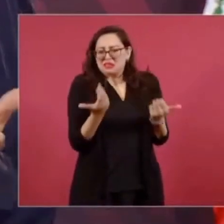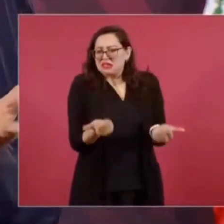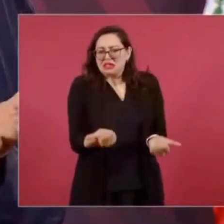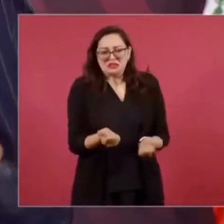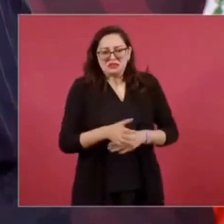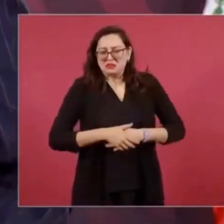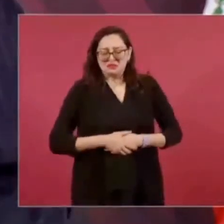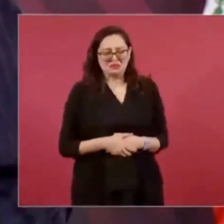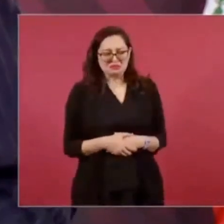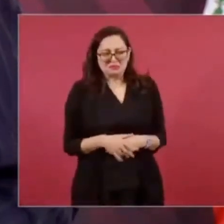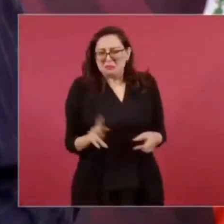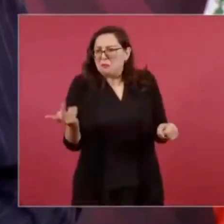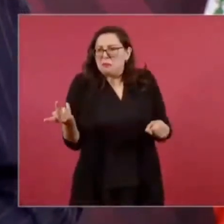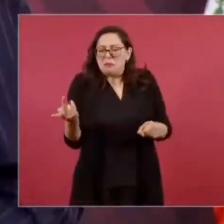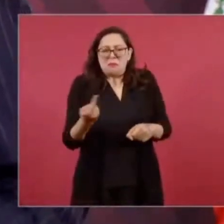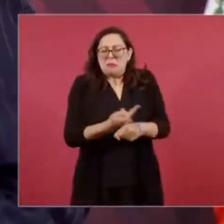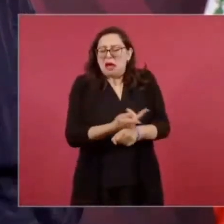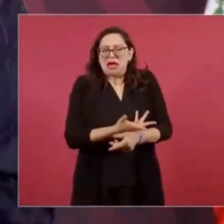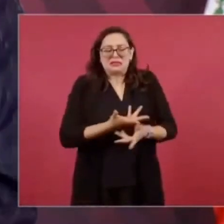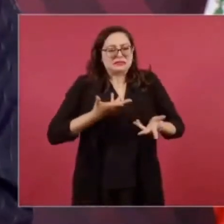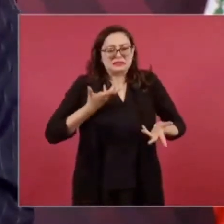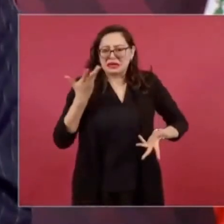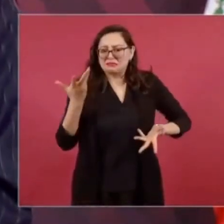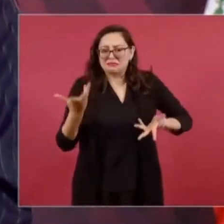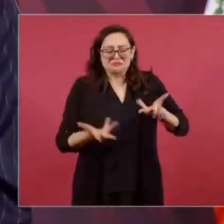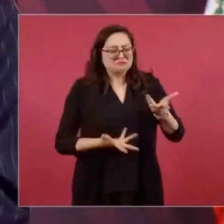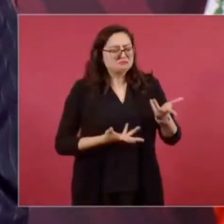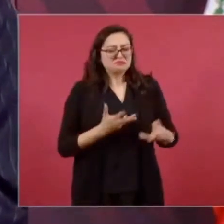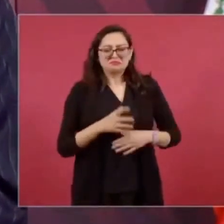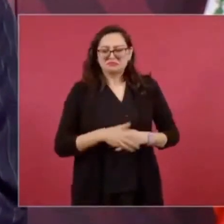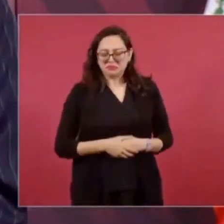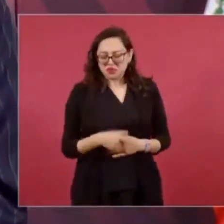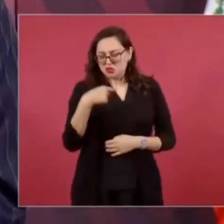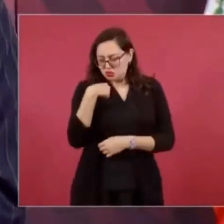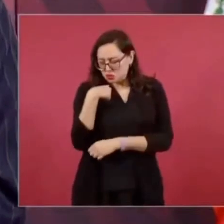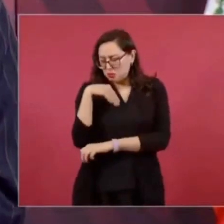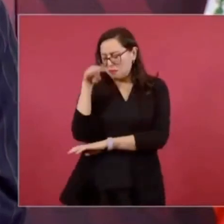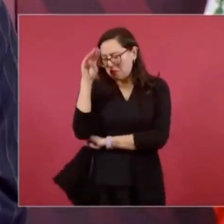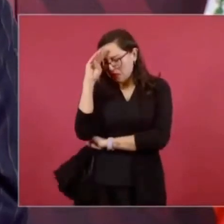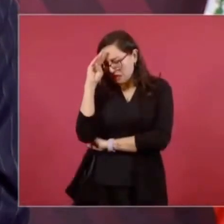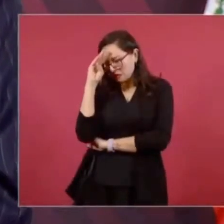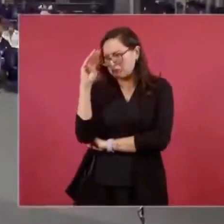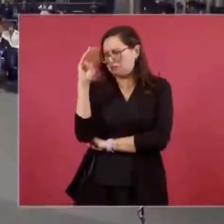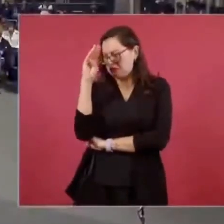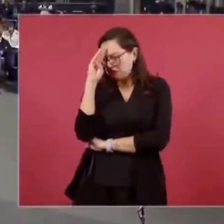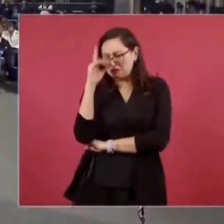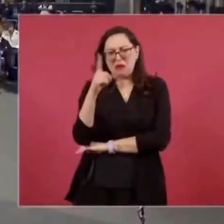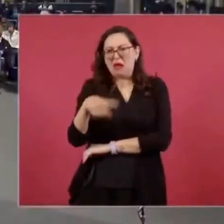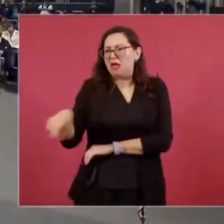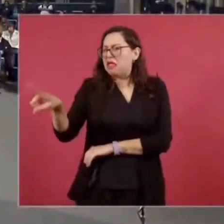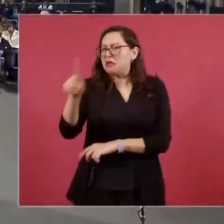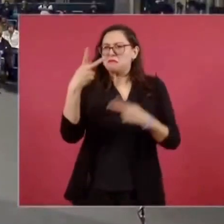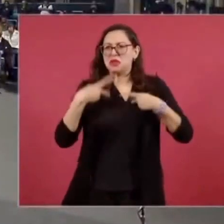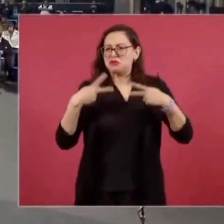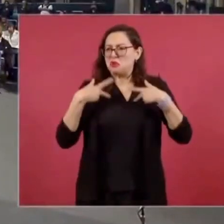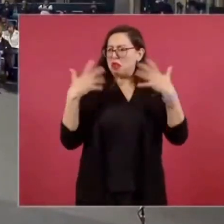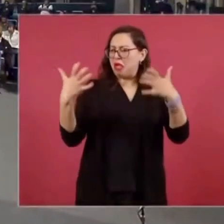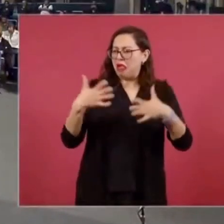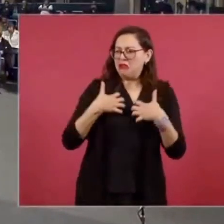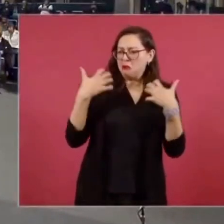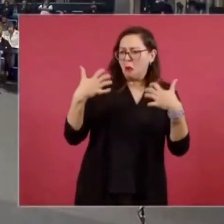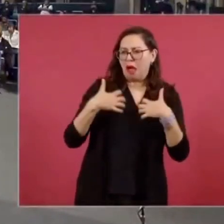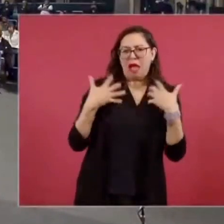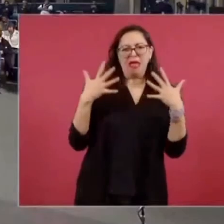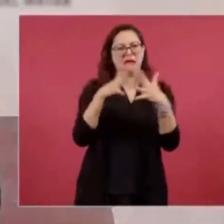¿Qué pasó? Y por más que procuro explicarme lo que pasa, no logro